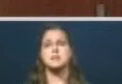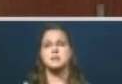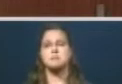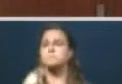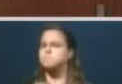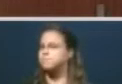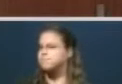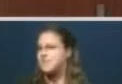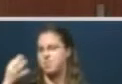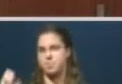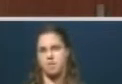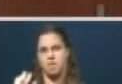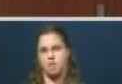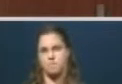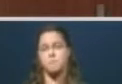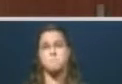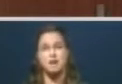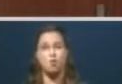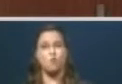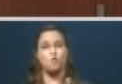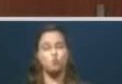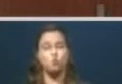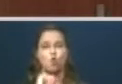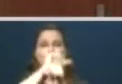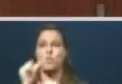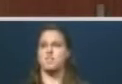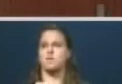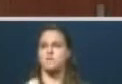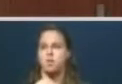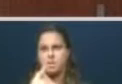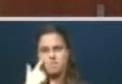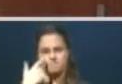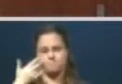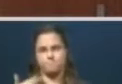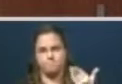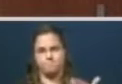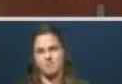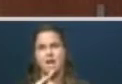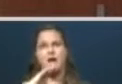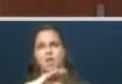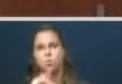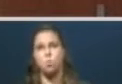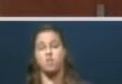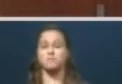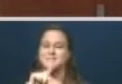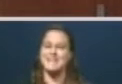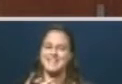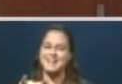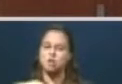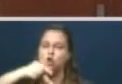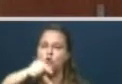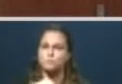irrenunciable que el futuro modelo de financiación pondere adecuadamente los factores de extensión territorial